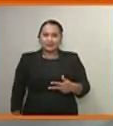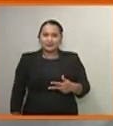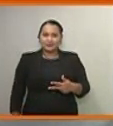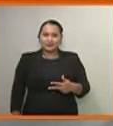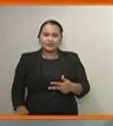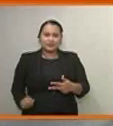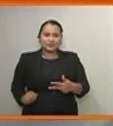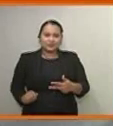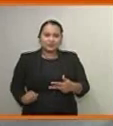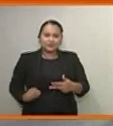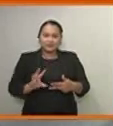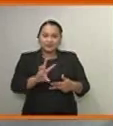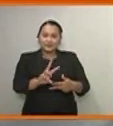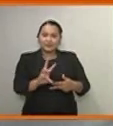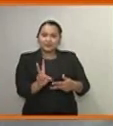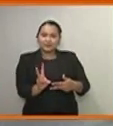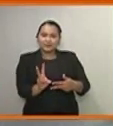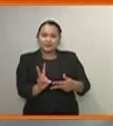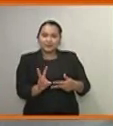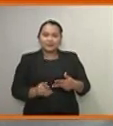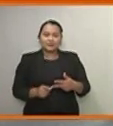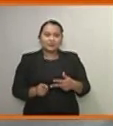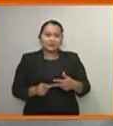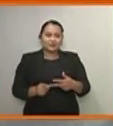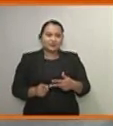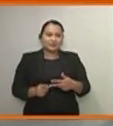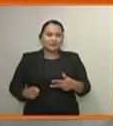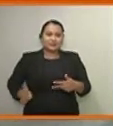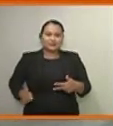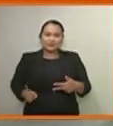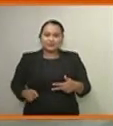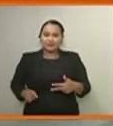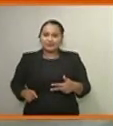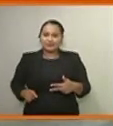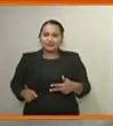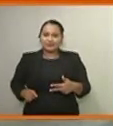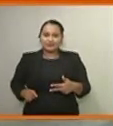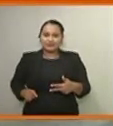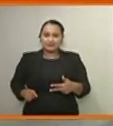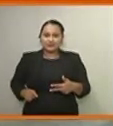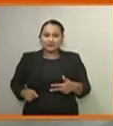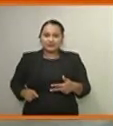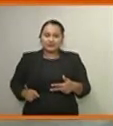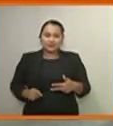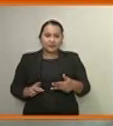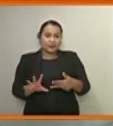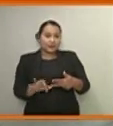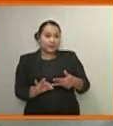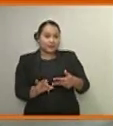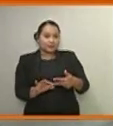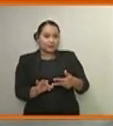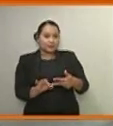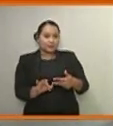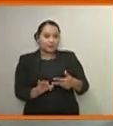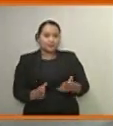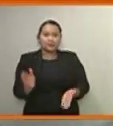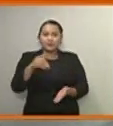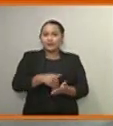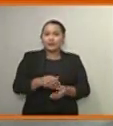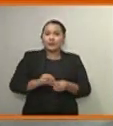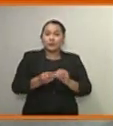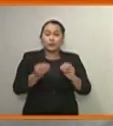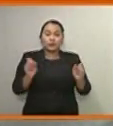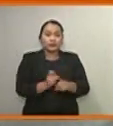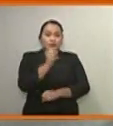Y es el 67, tercer y último número ganador. Y es el 19. Los números ganadores en Pega 3